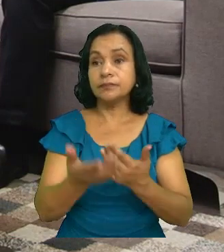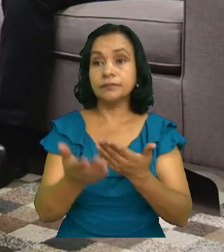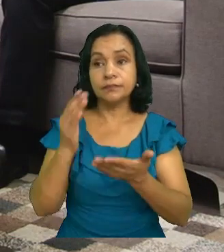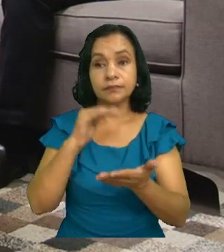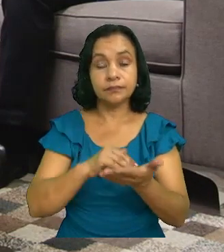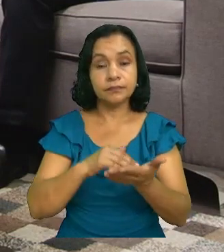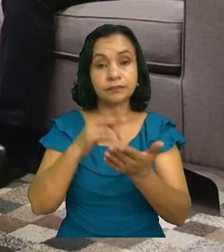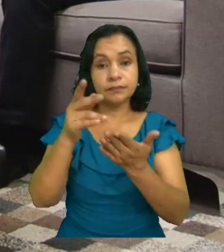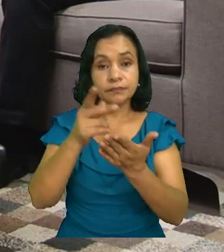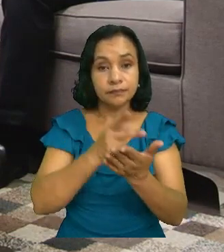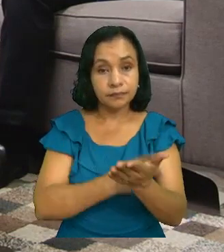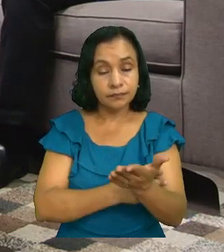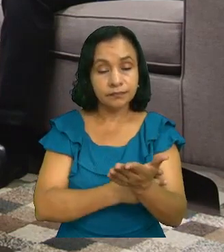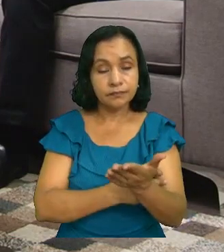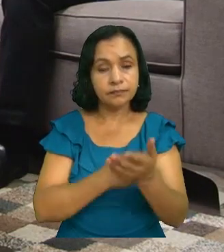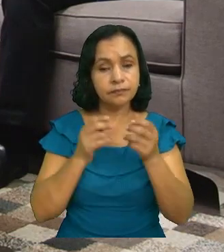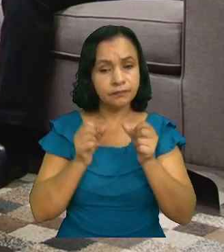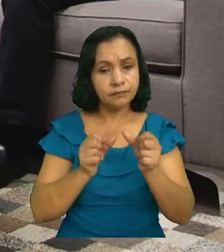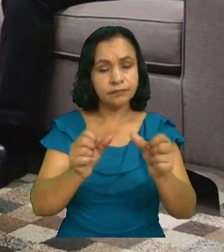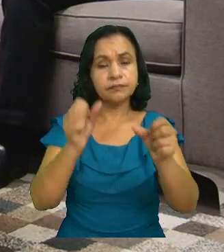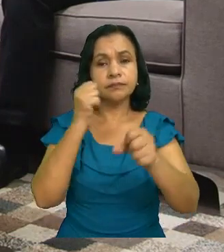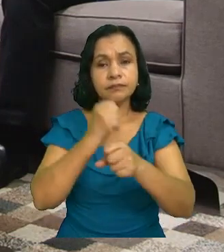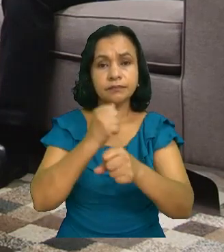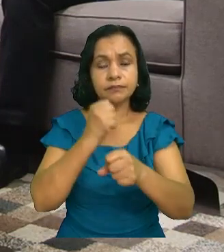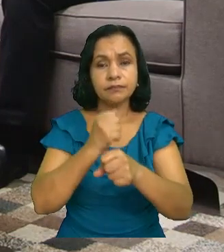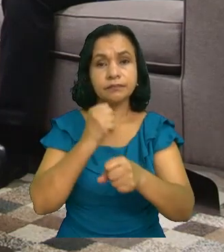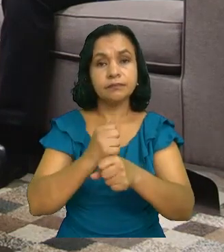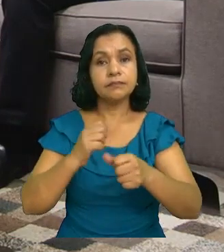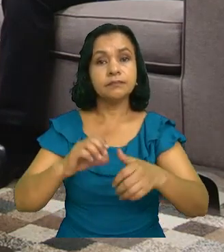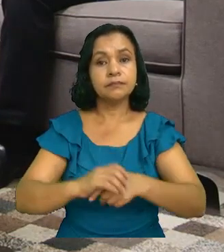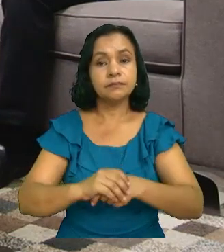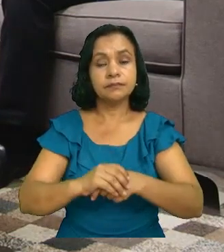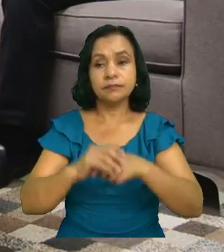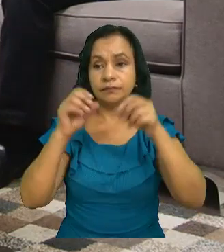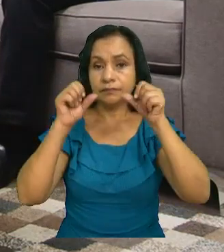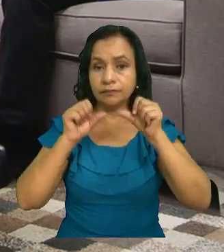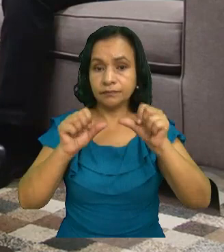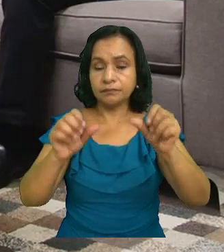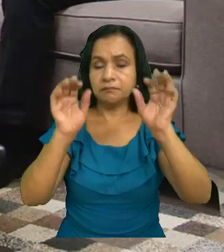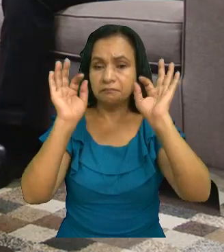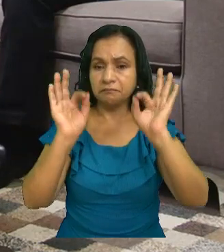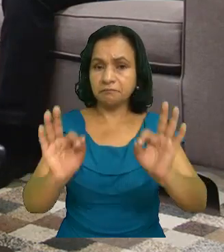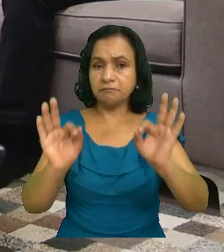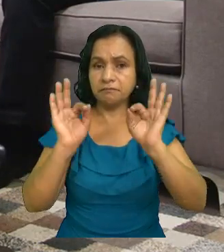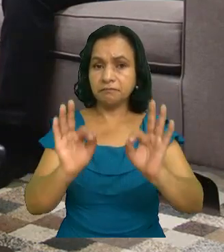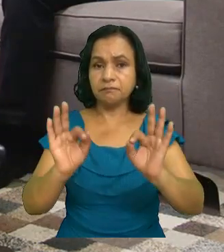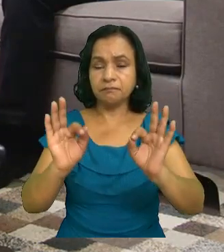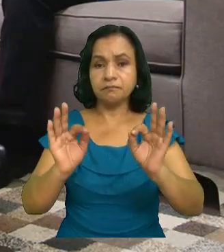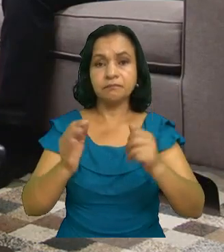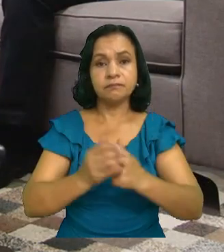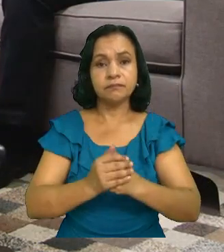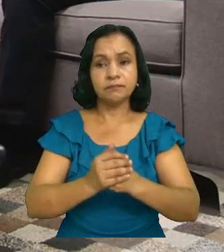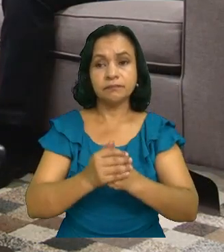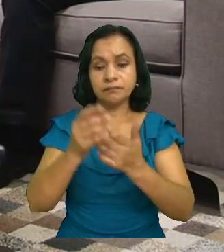Todos los proyectos están en marcha, todos los proyectos están avanzando a un buen ritmo, todos los proyectos tienen